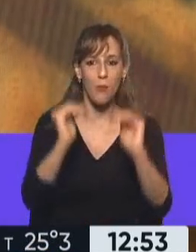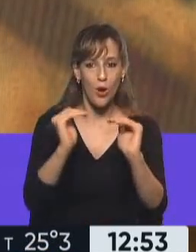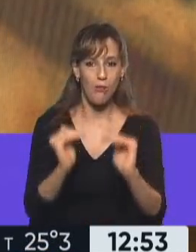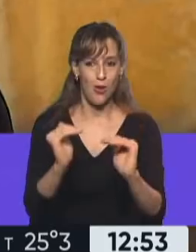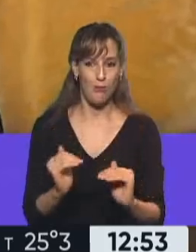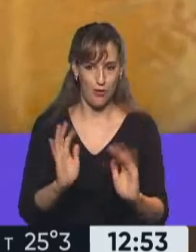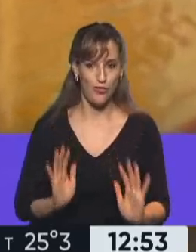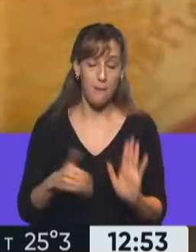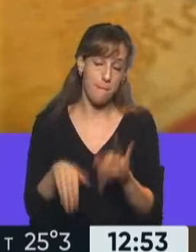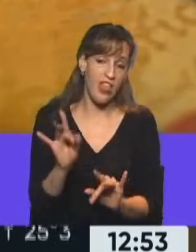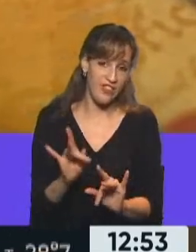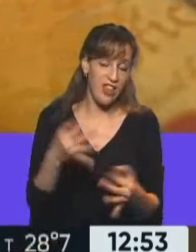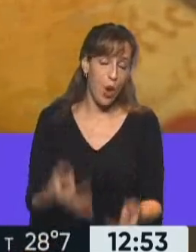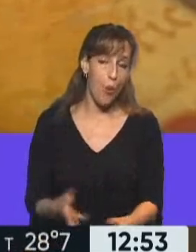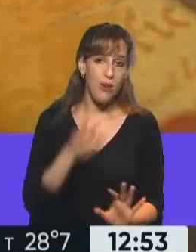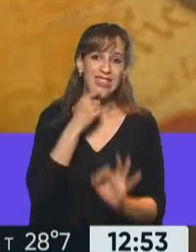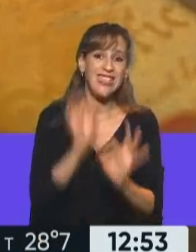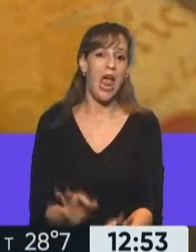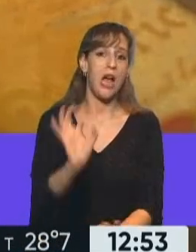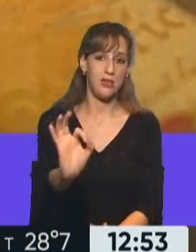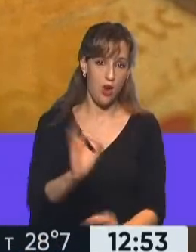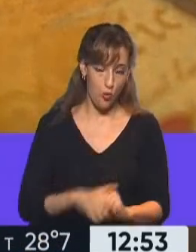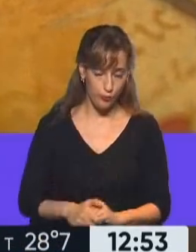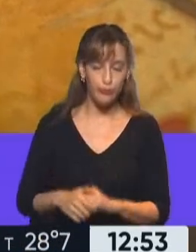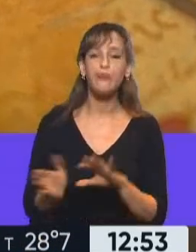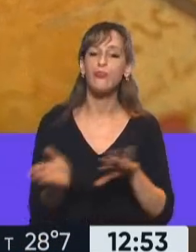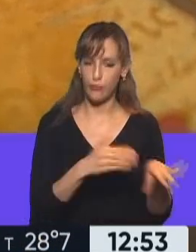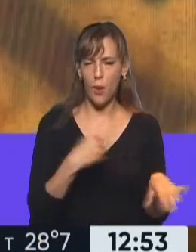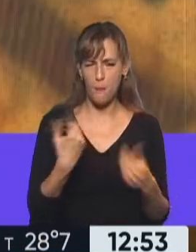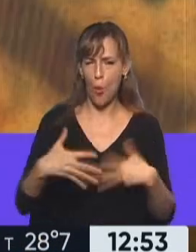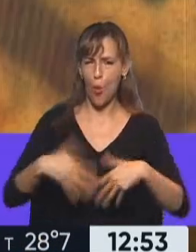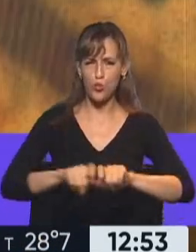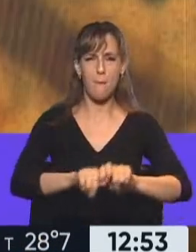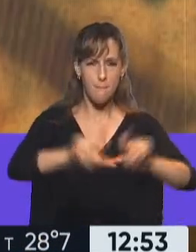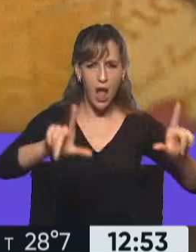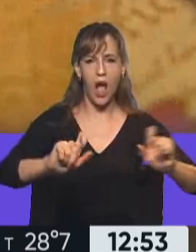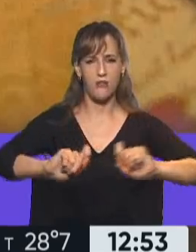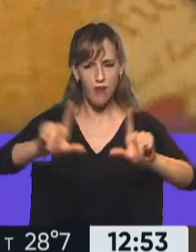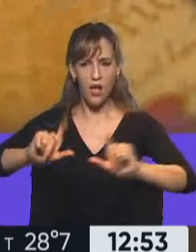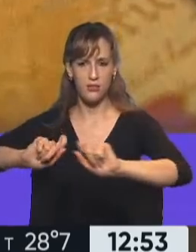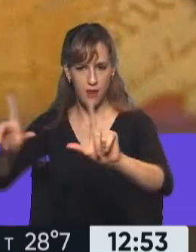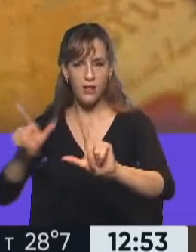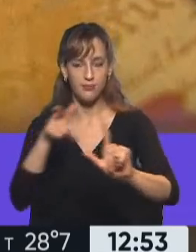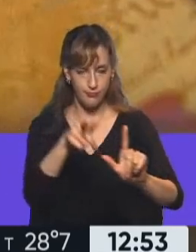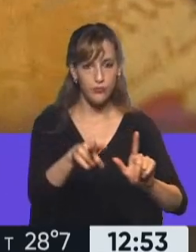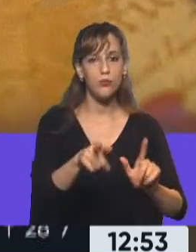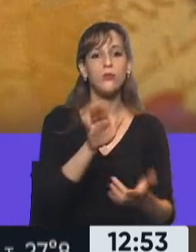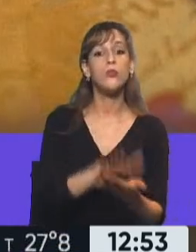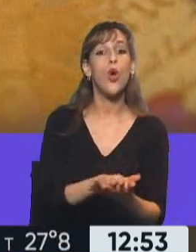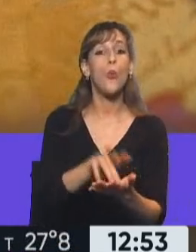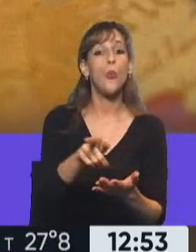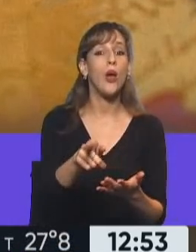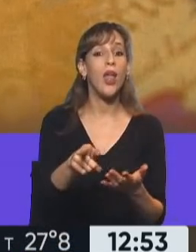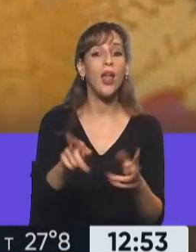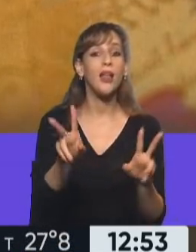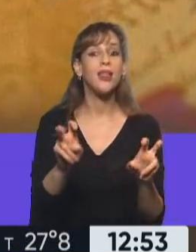de cumplir. Avancemos. Son varias placas, así que vamos más rápido. Mantener la asistencia monetaria por parte del Banco Central en línea con